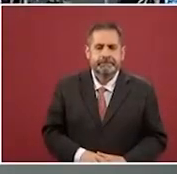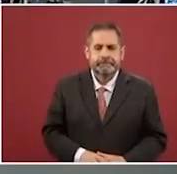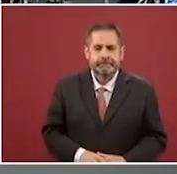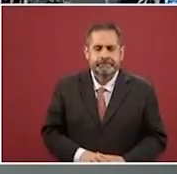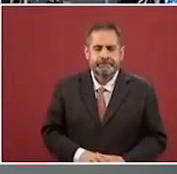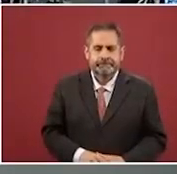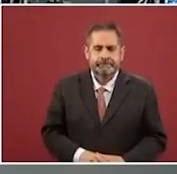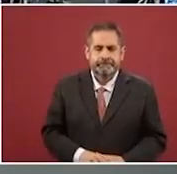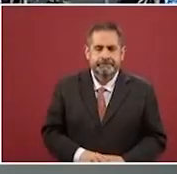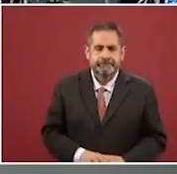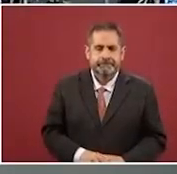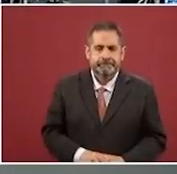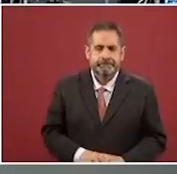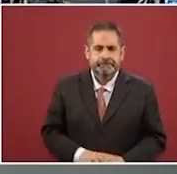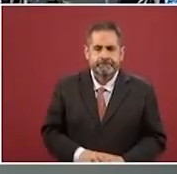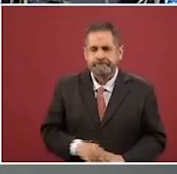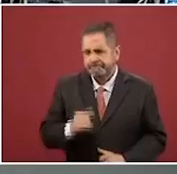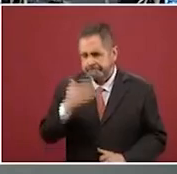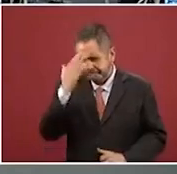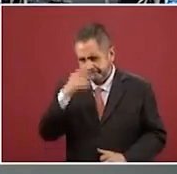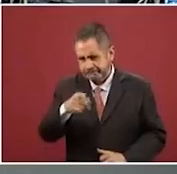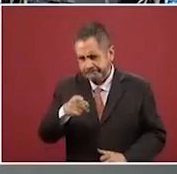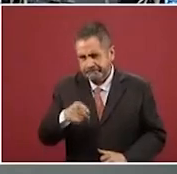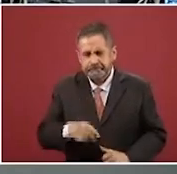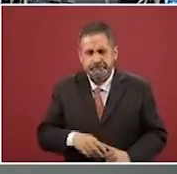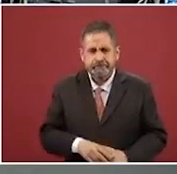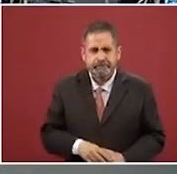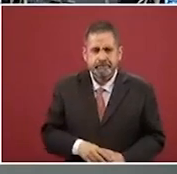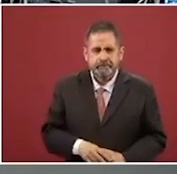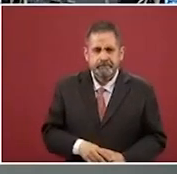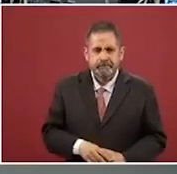compañera. ¿Y saben qué?